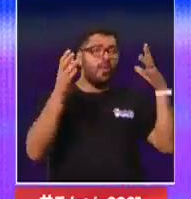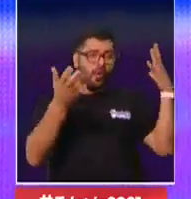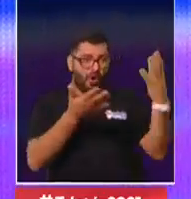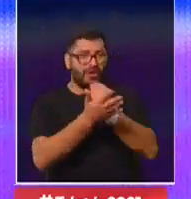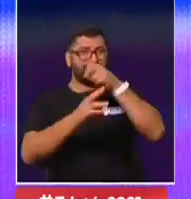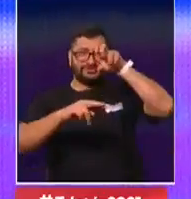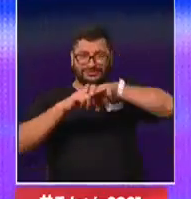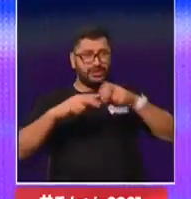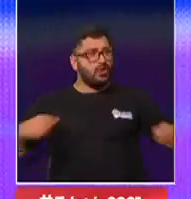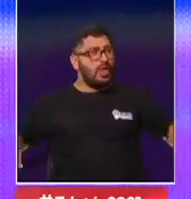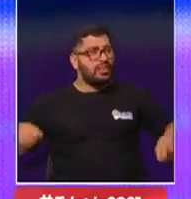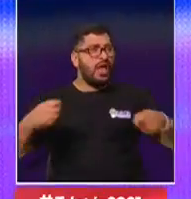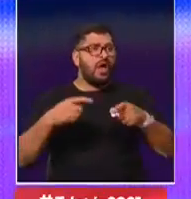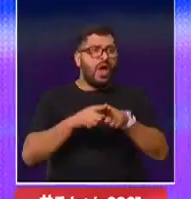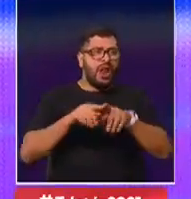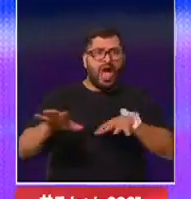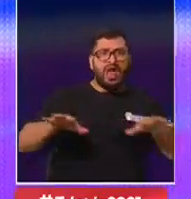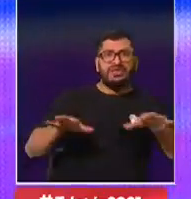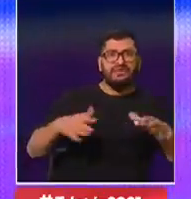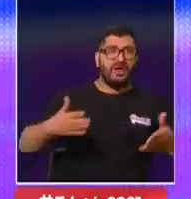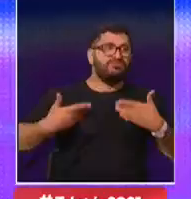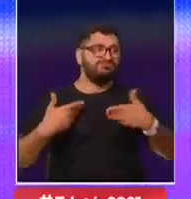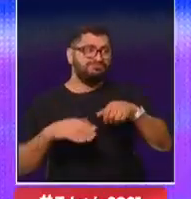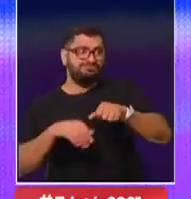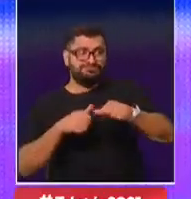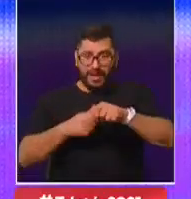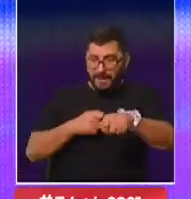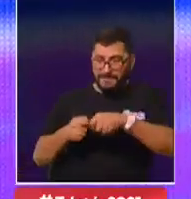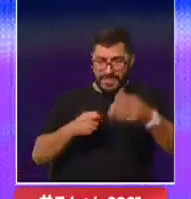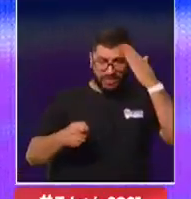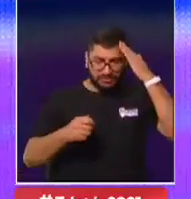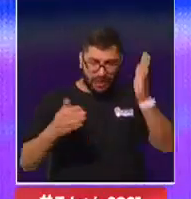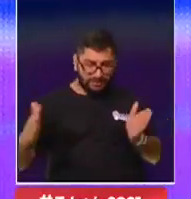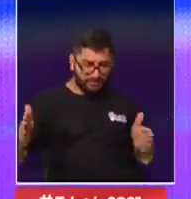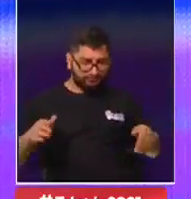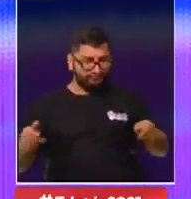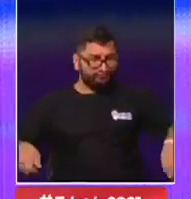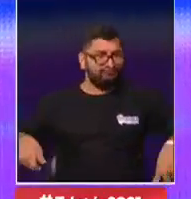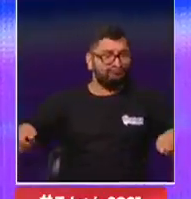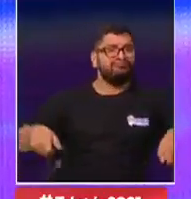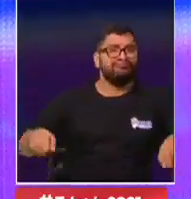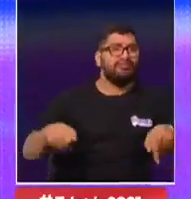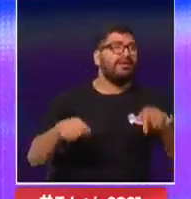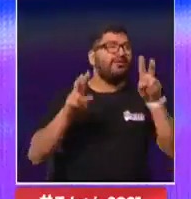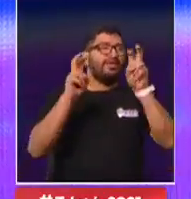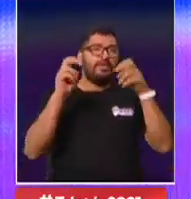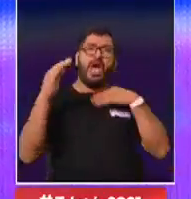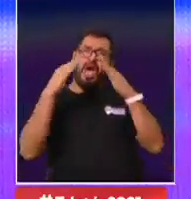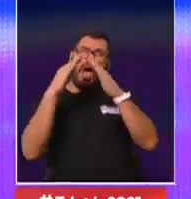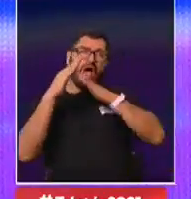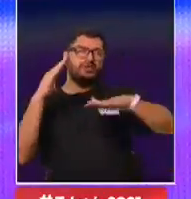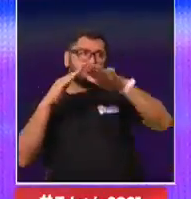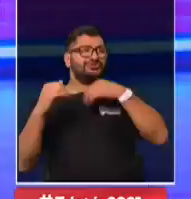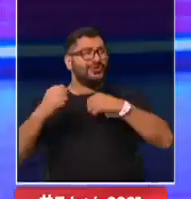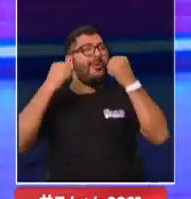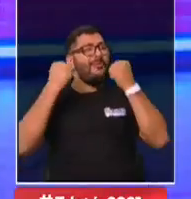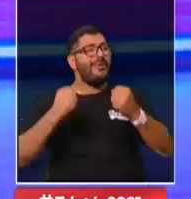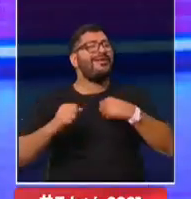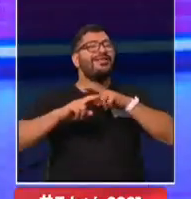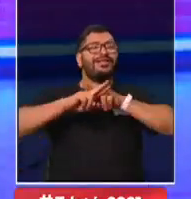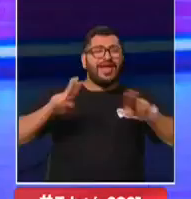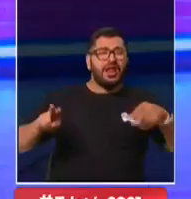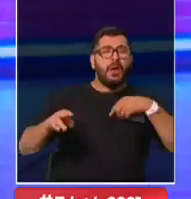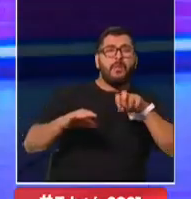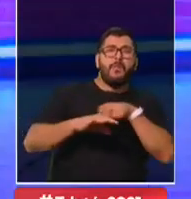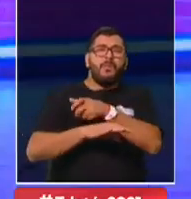medidas. Y también es mucho más fácil andar en ella dentro de mi casa, en cualquier lado. Es como... se